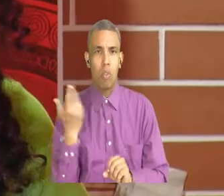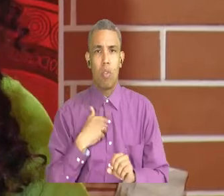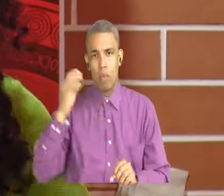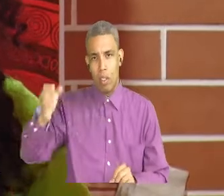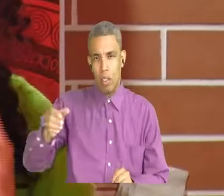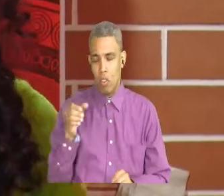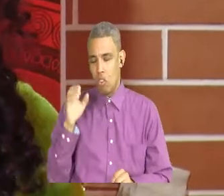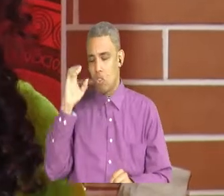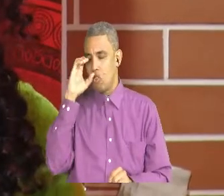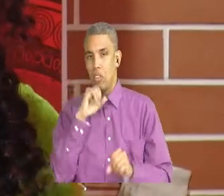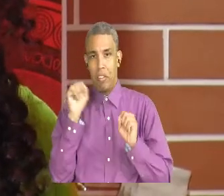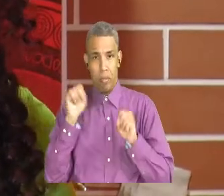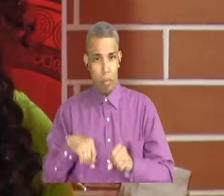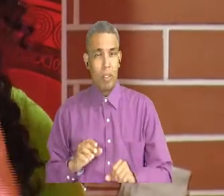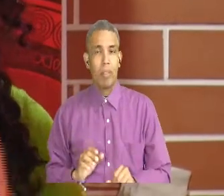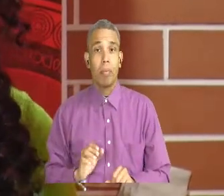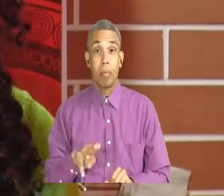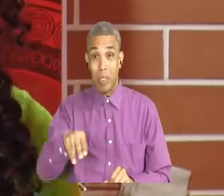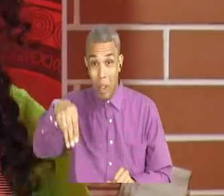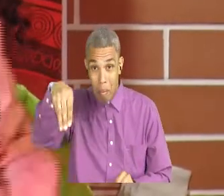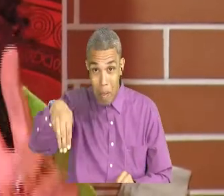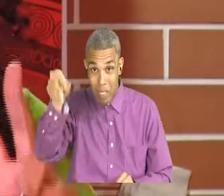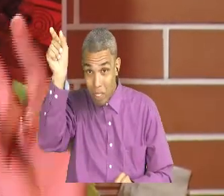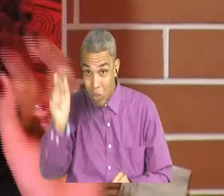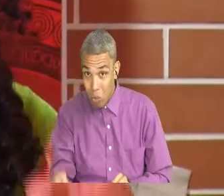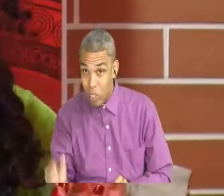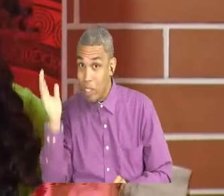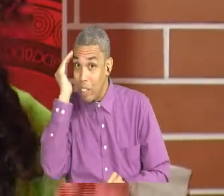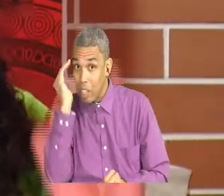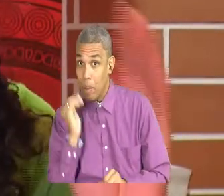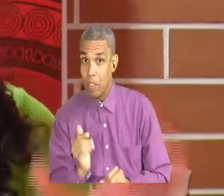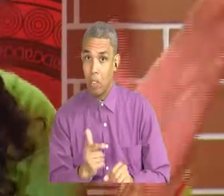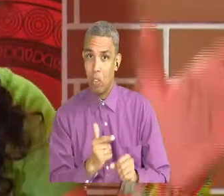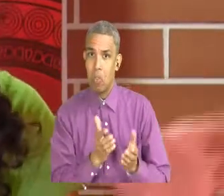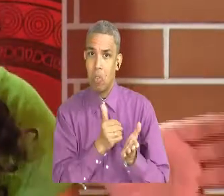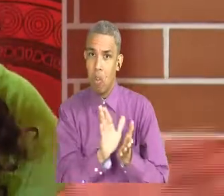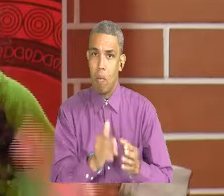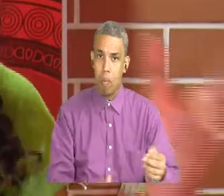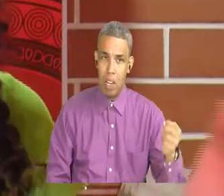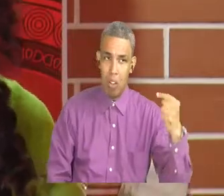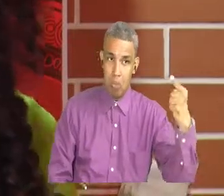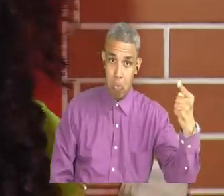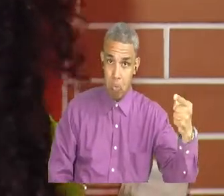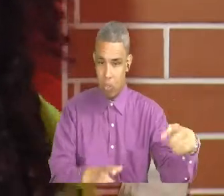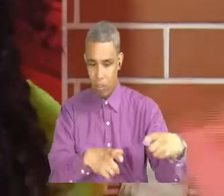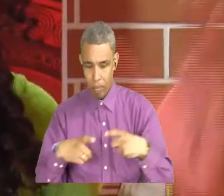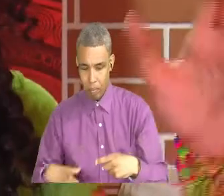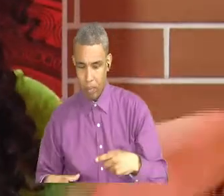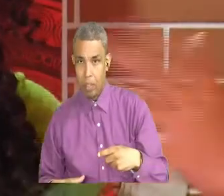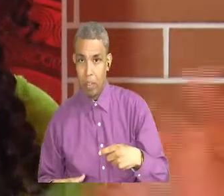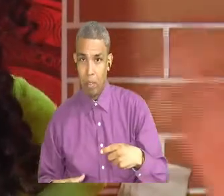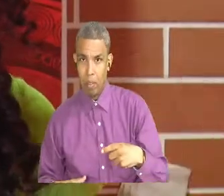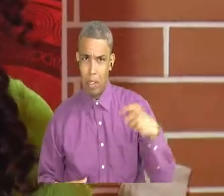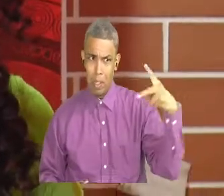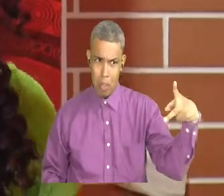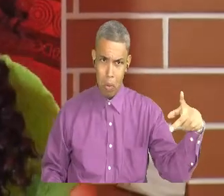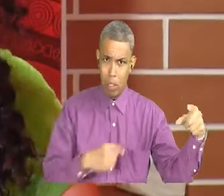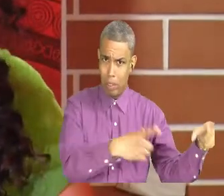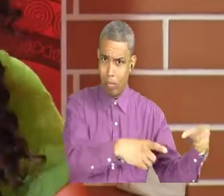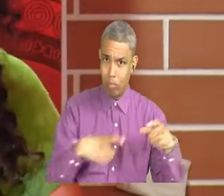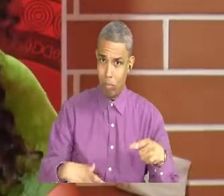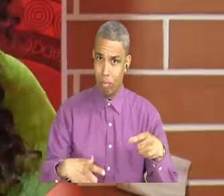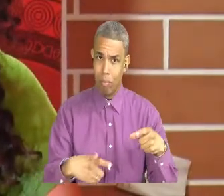la promoción los días martes. No lo olviden, 2x1. Si pide unas que traen 8, le dan 16, y así sucesivamente